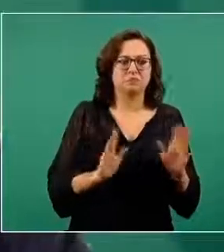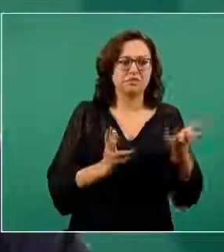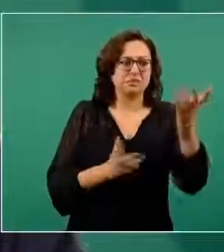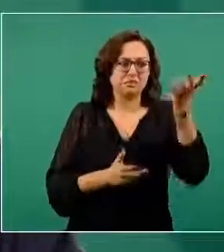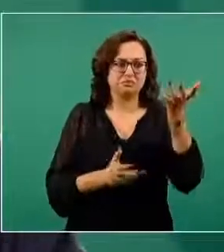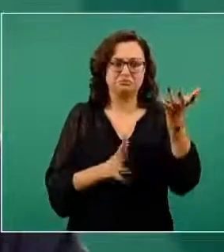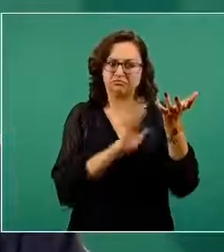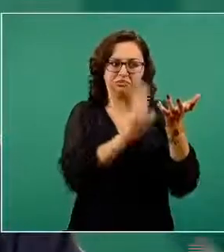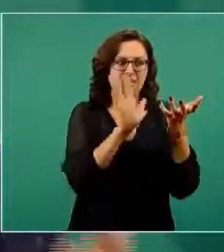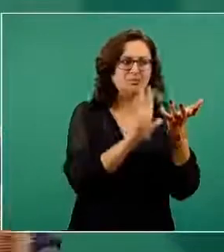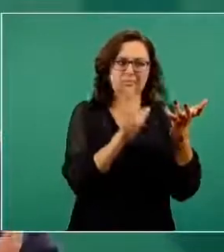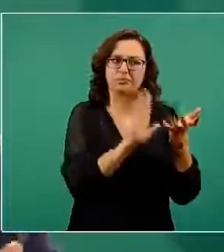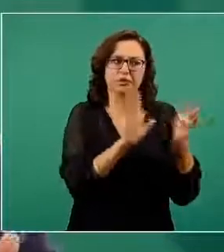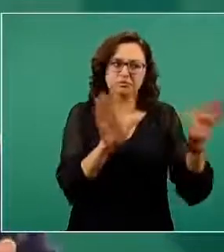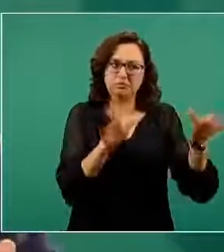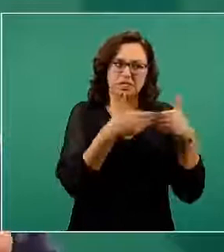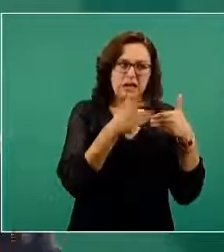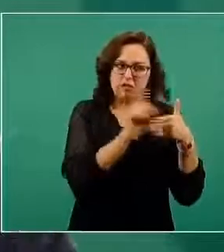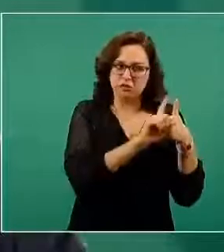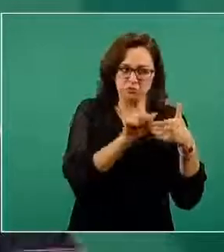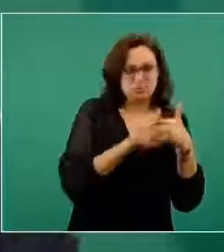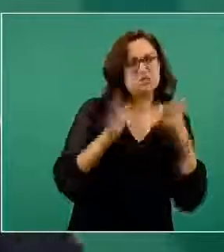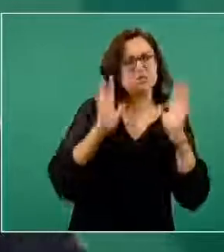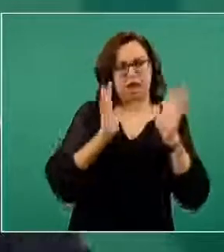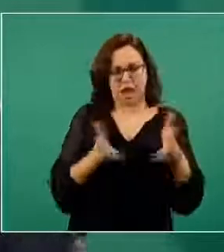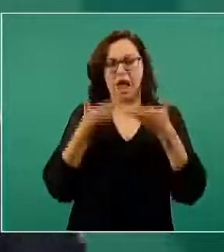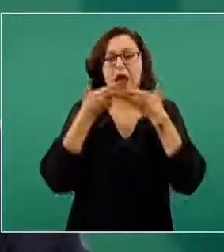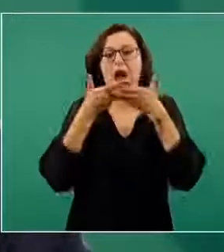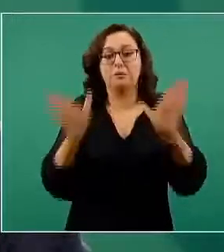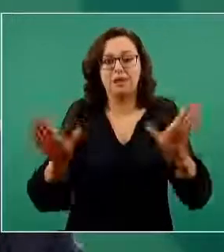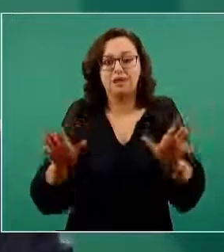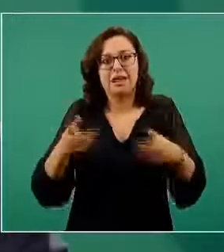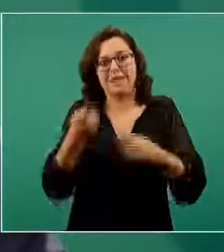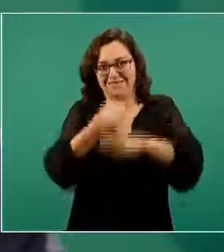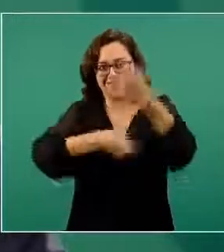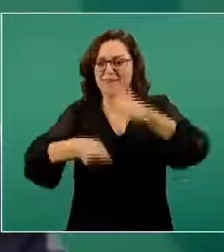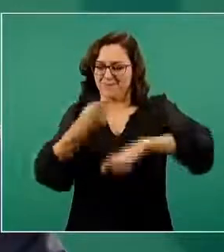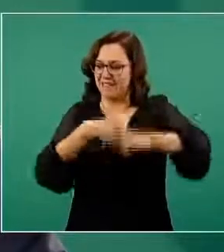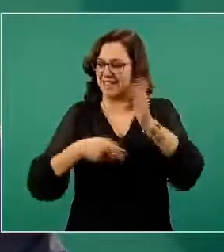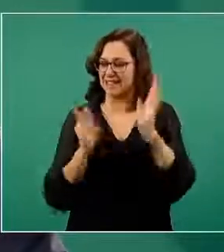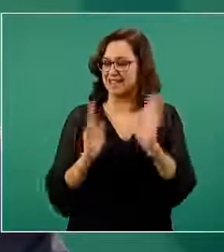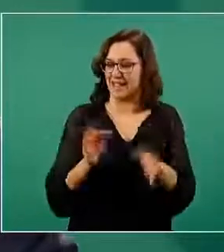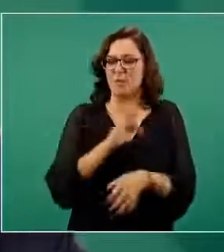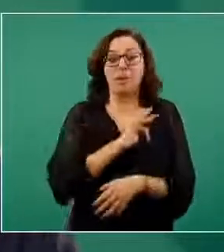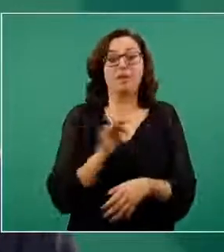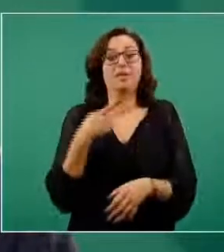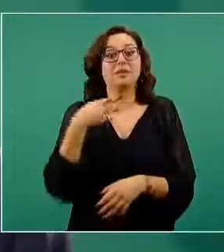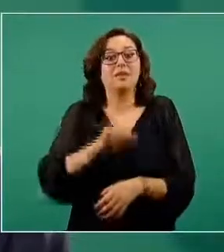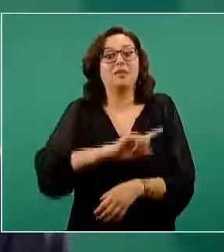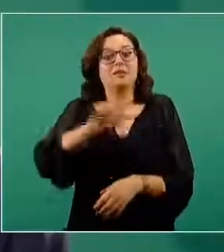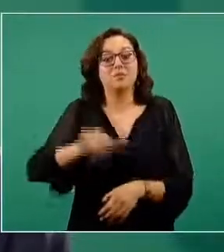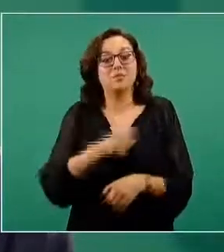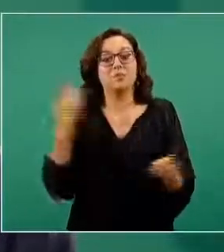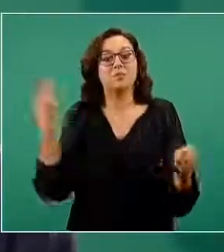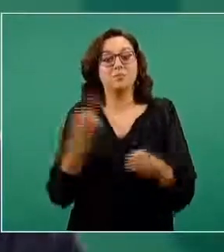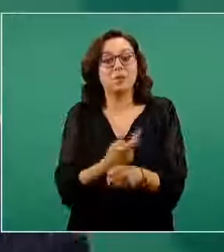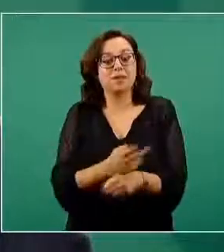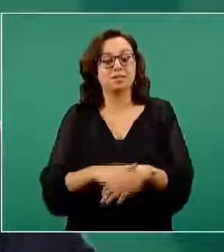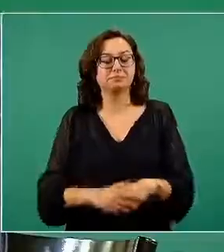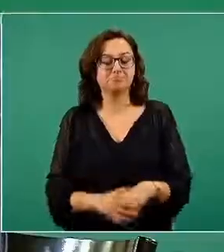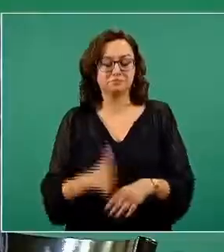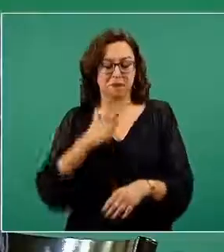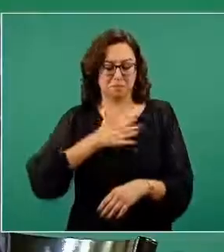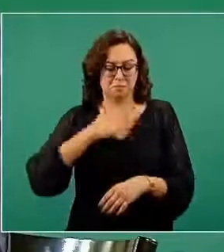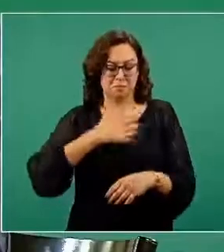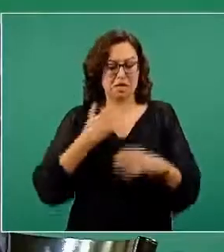muy feliz las personas que necesitan hacer un trámite, pero obviamente va a tener una consecuencia. Para la persona en lo individual, a veces